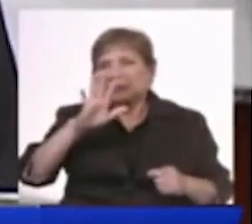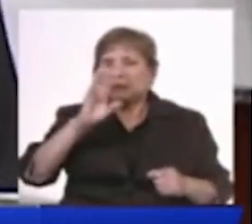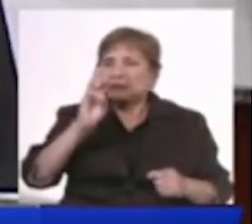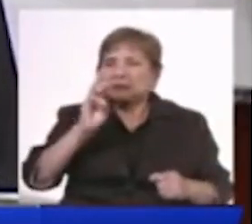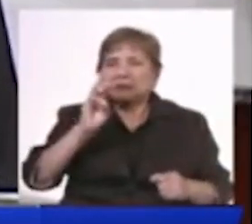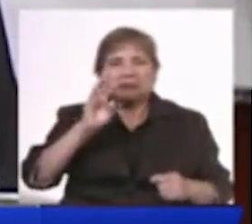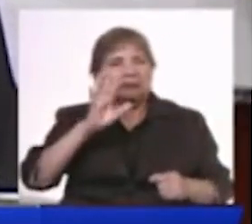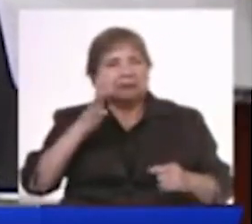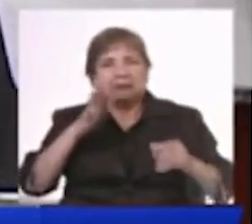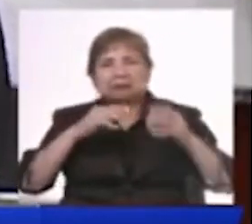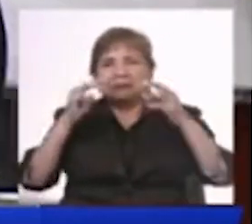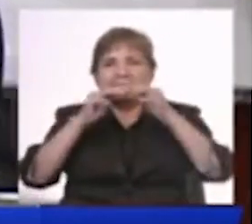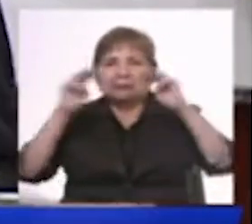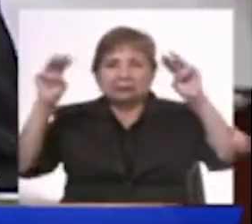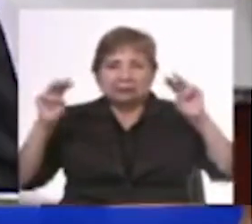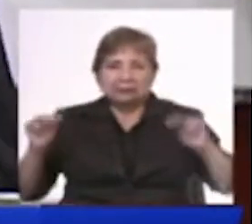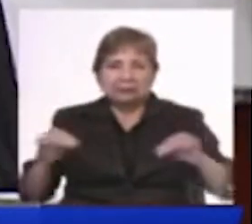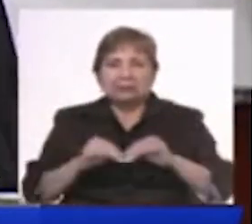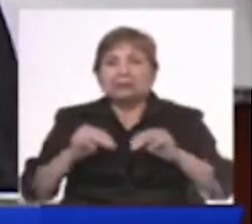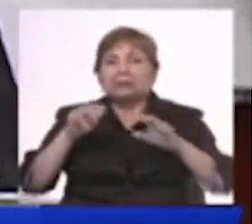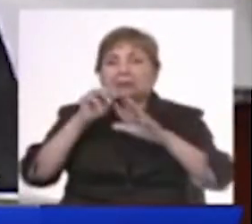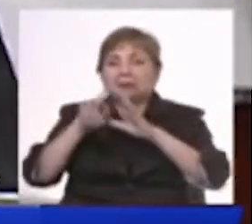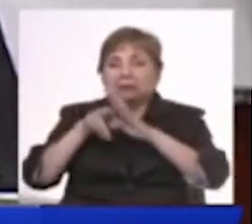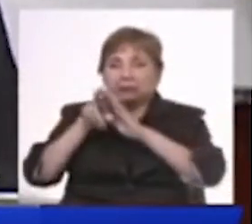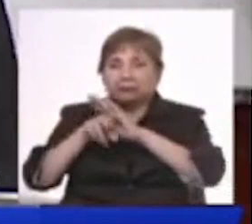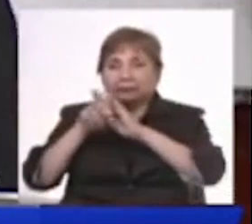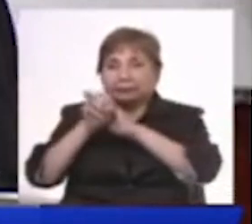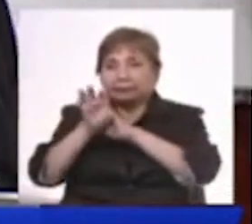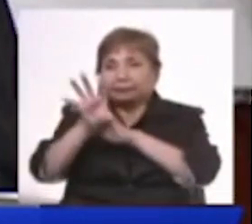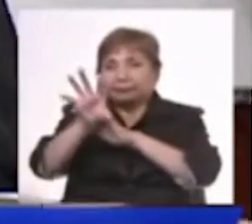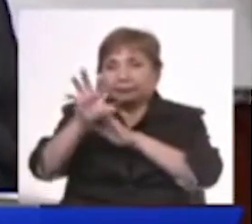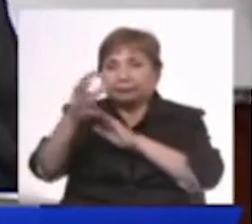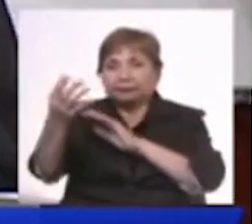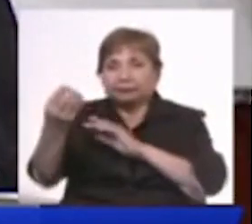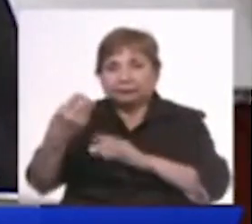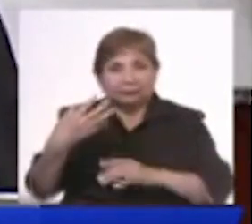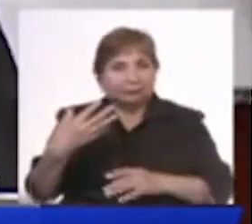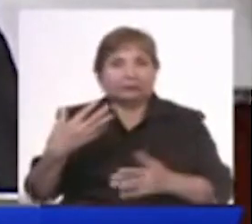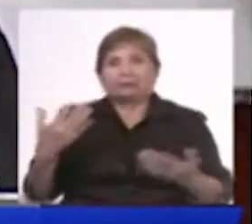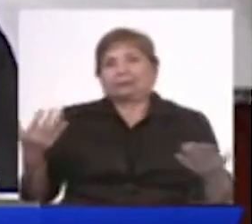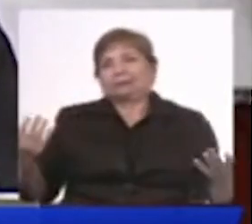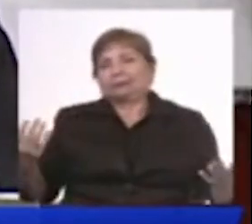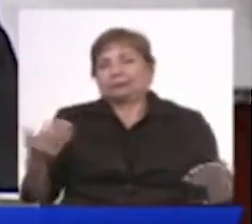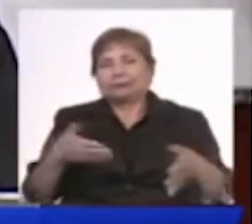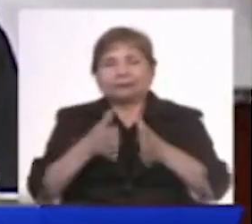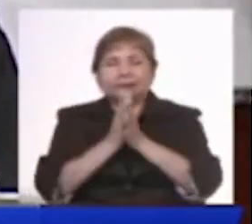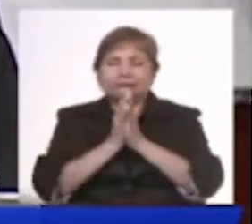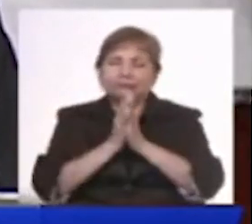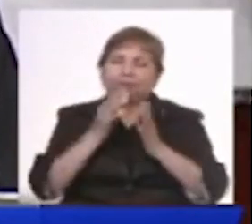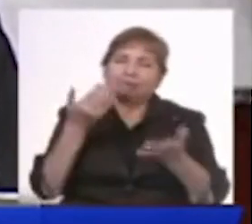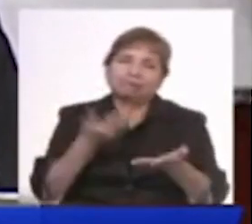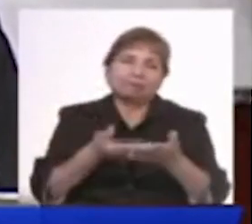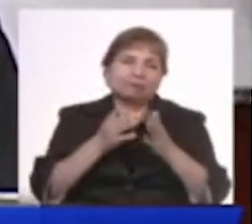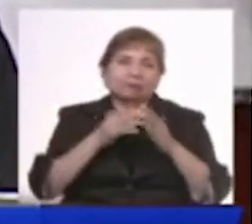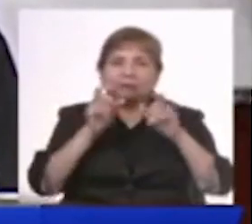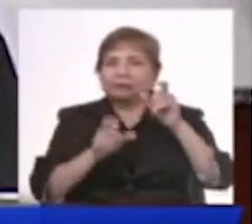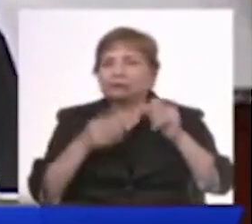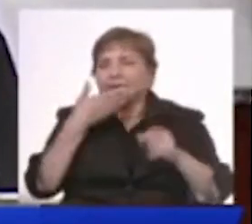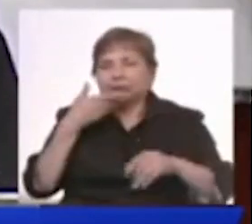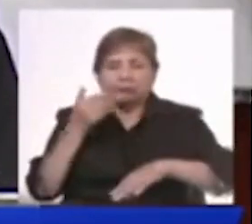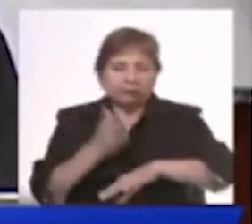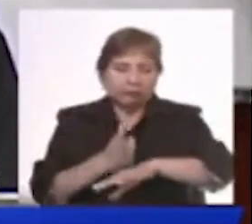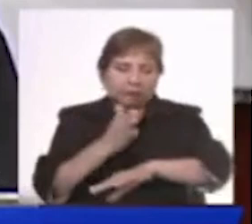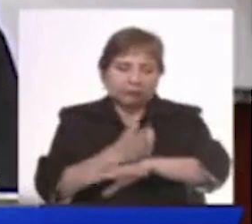metros cuadrados, con un proyector. Y había solicitud de los usuarios para que esto se